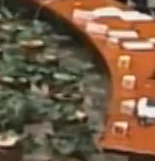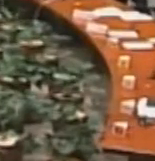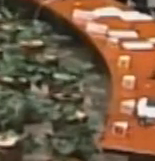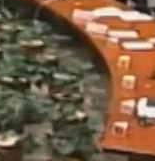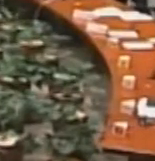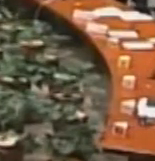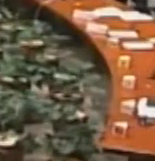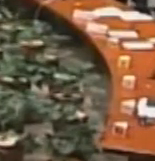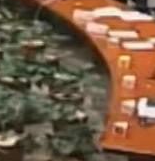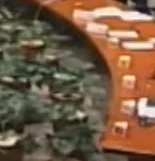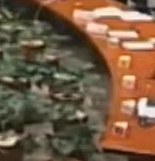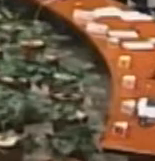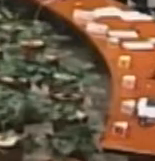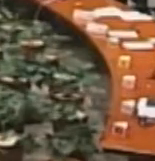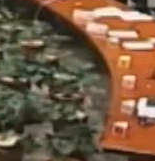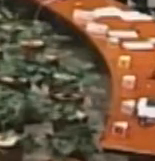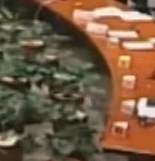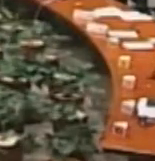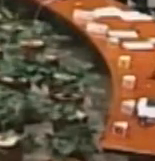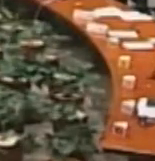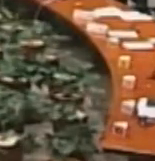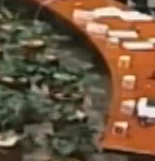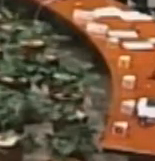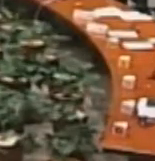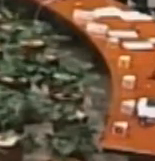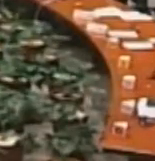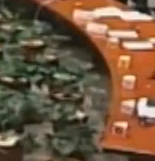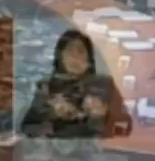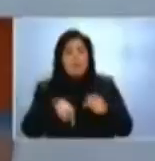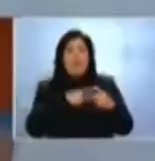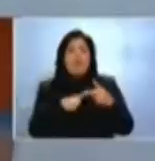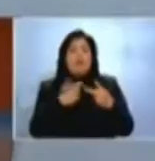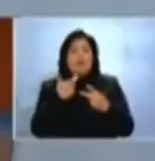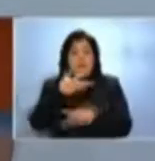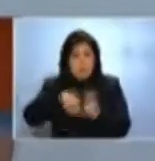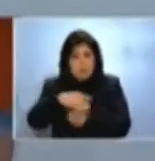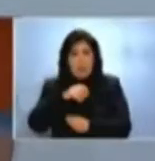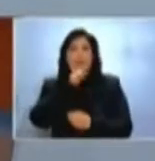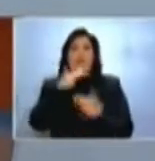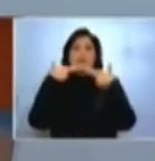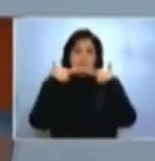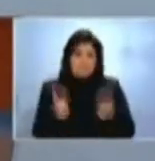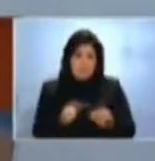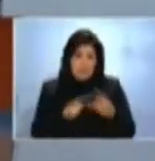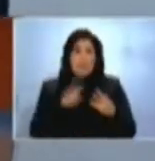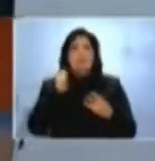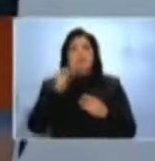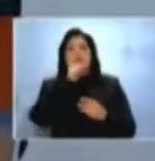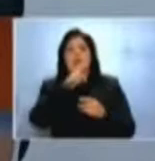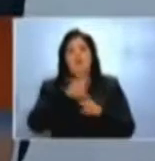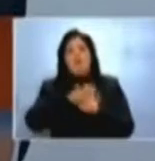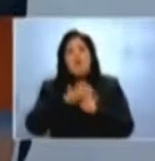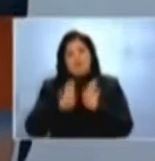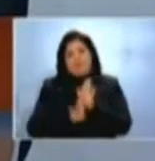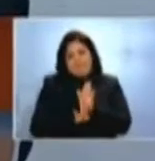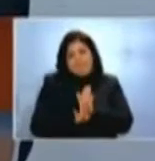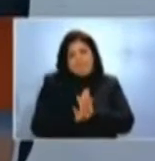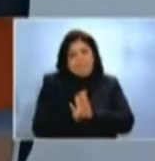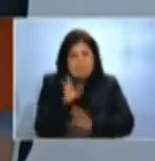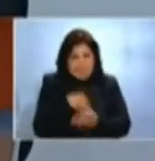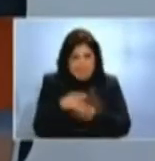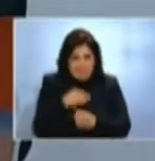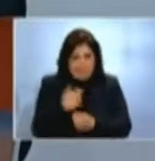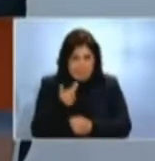de Peña Nieto se mantiene sin aumento si hay un si hay un incremento en sus percepciones ordinarias brutas